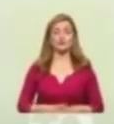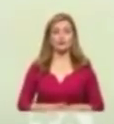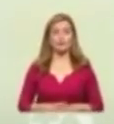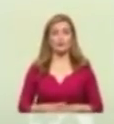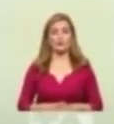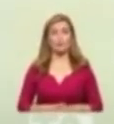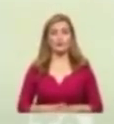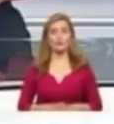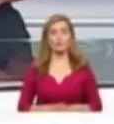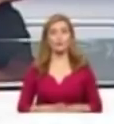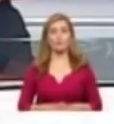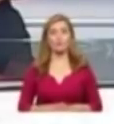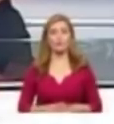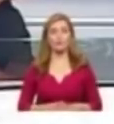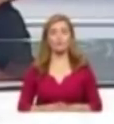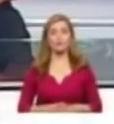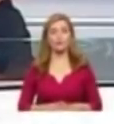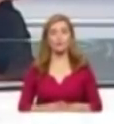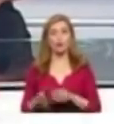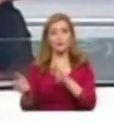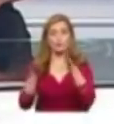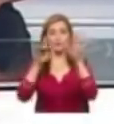24 horas.